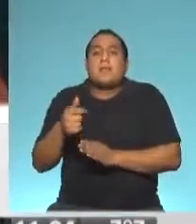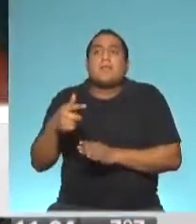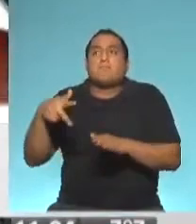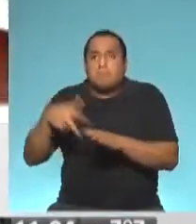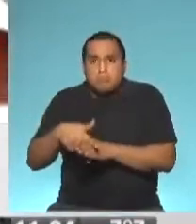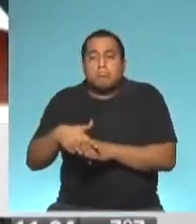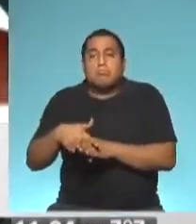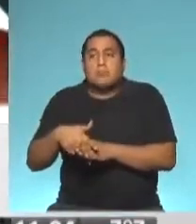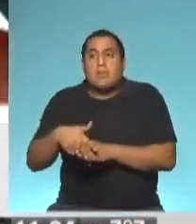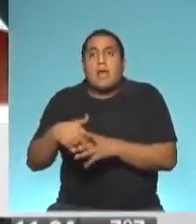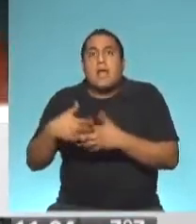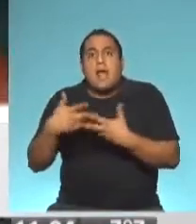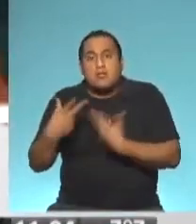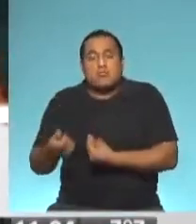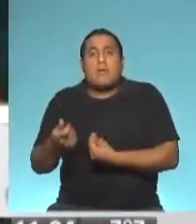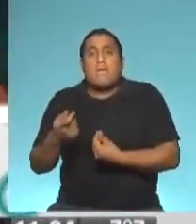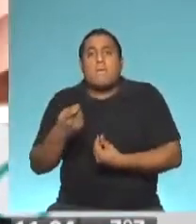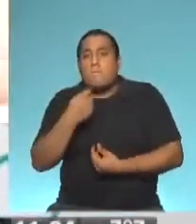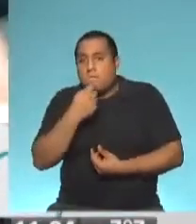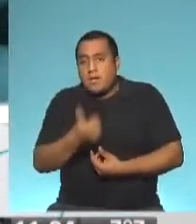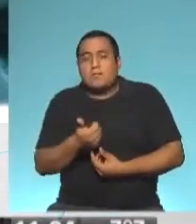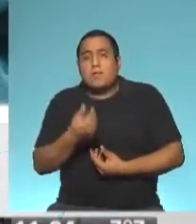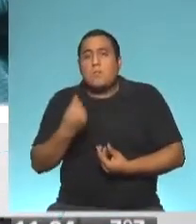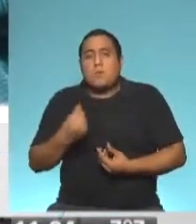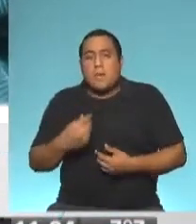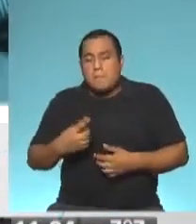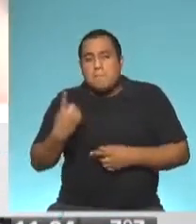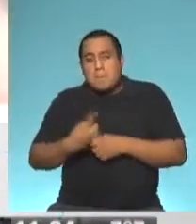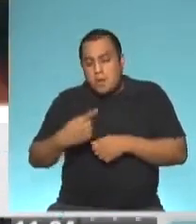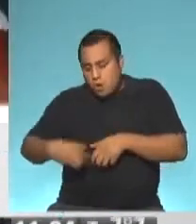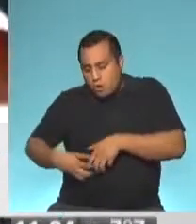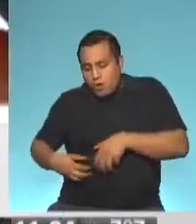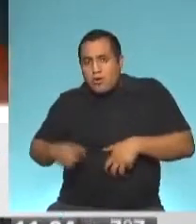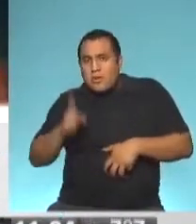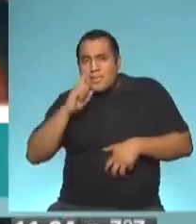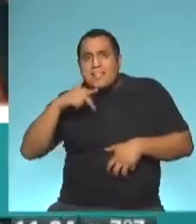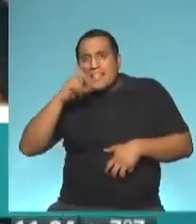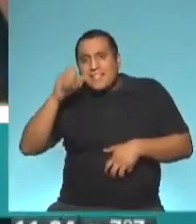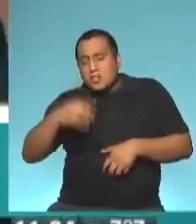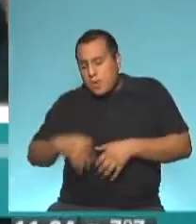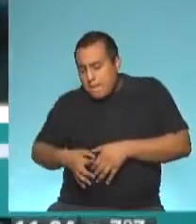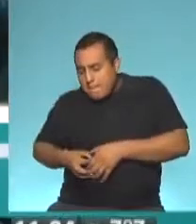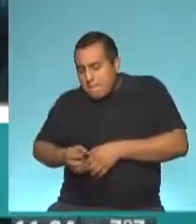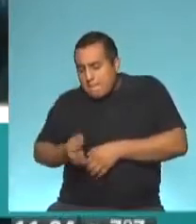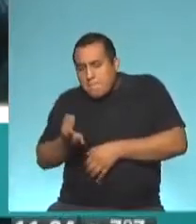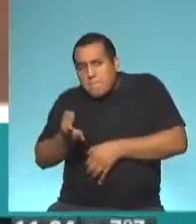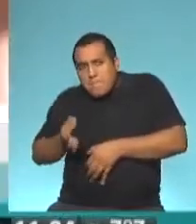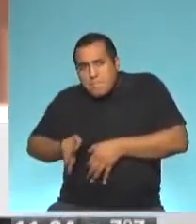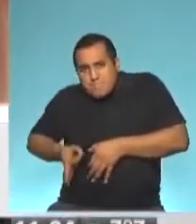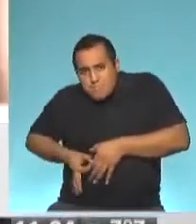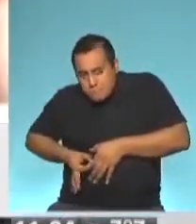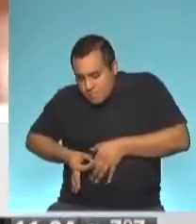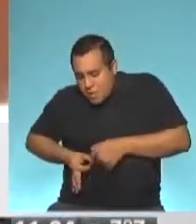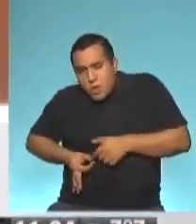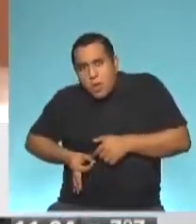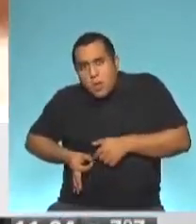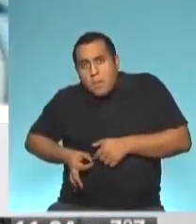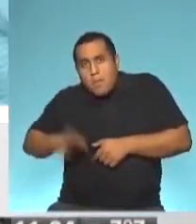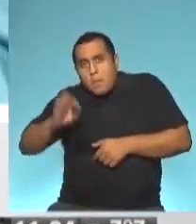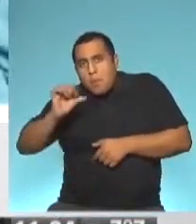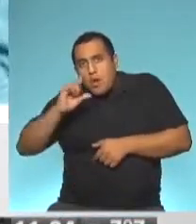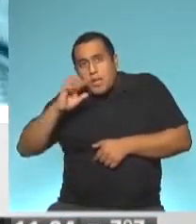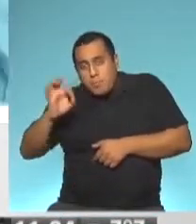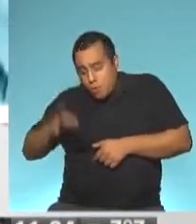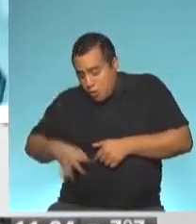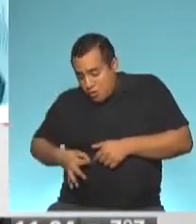por qué? Es porque primero va a aparecer en el intestino de la gente una verruguita que se llama pólipo, eso va a tardar más o menos